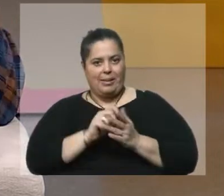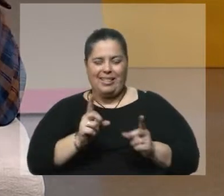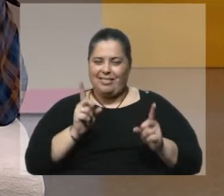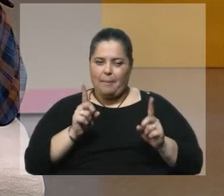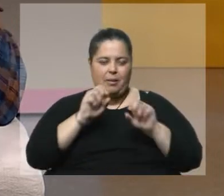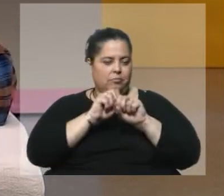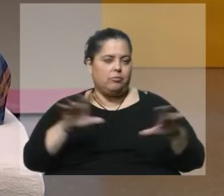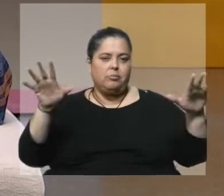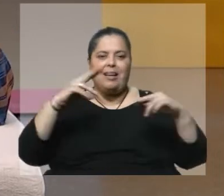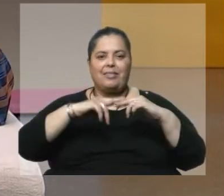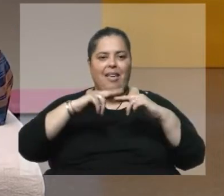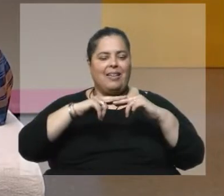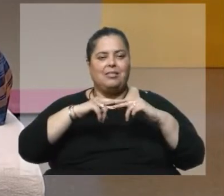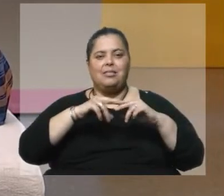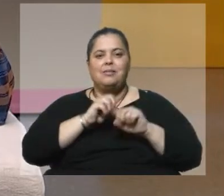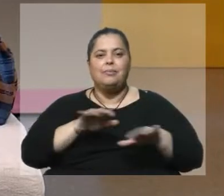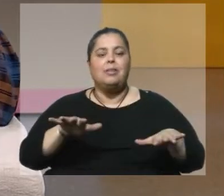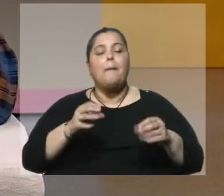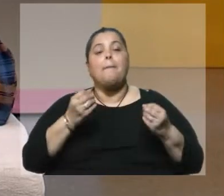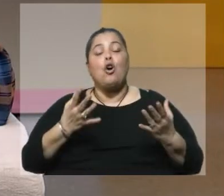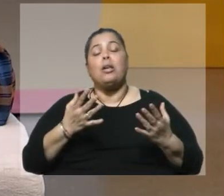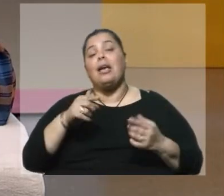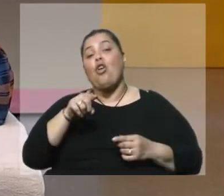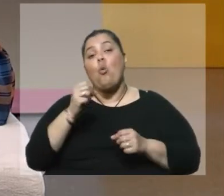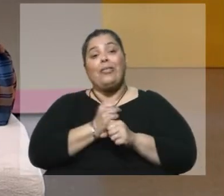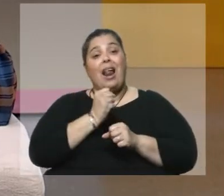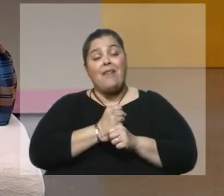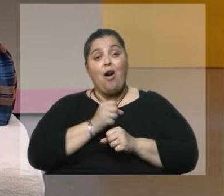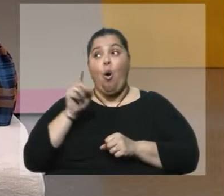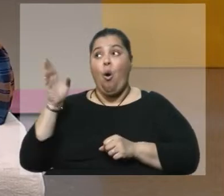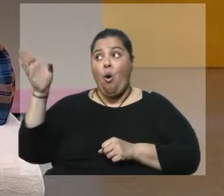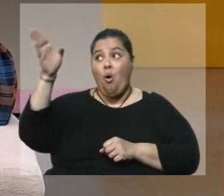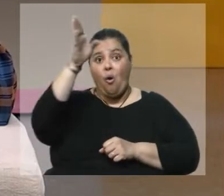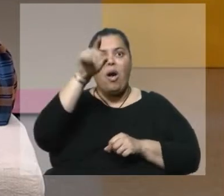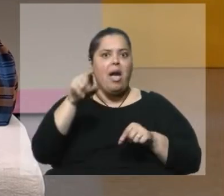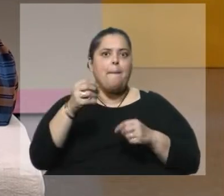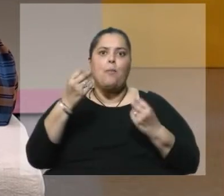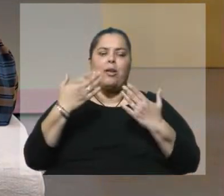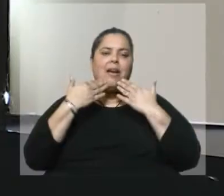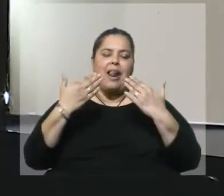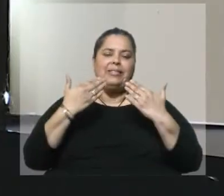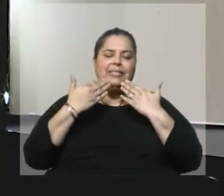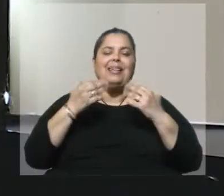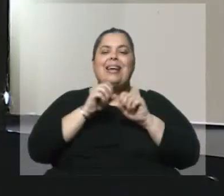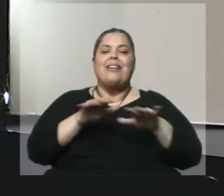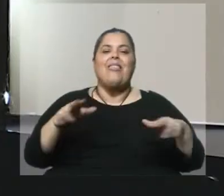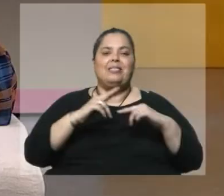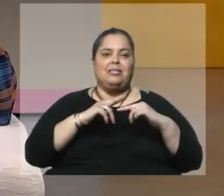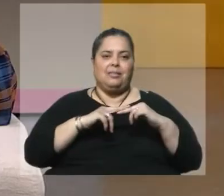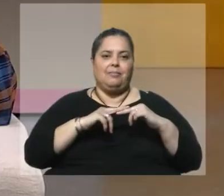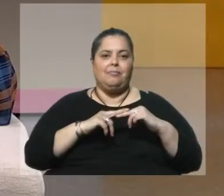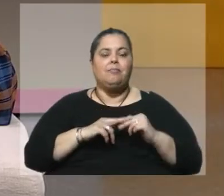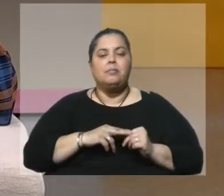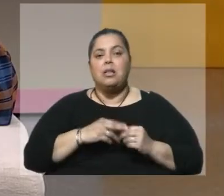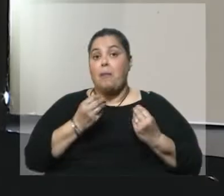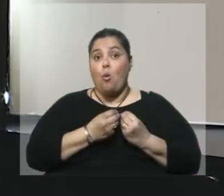las redes sociales le debo todo el trabajo que yo tengo afuera, es a través de las redes sociales. Que lo tenés en muchos países. Sí, estoy en muchos lados. En